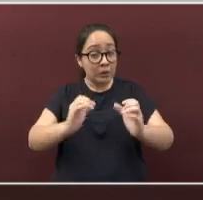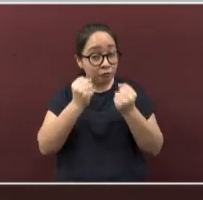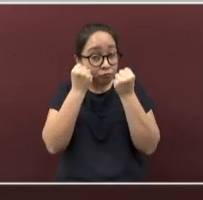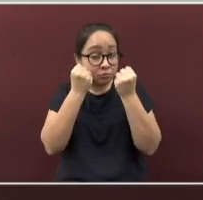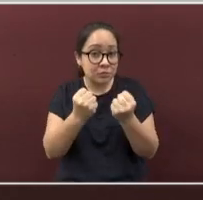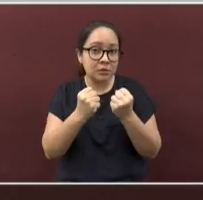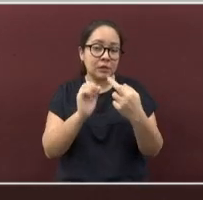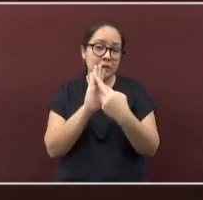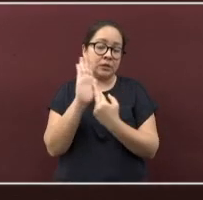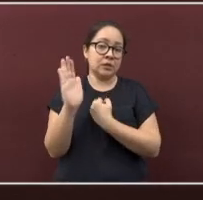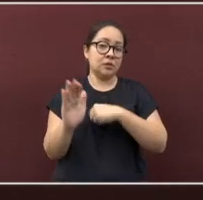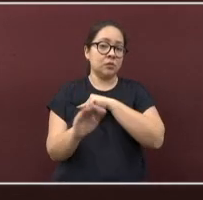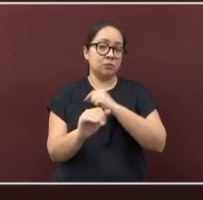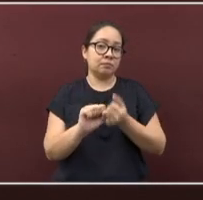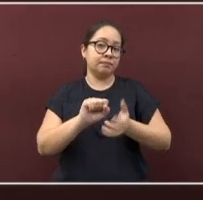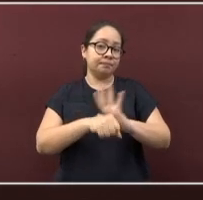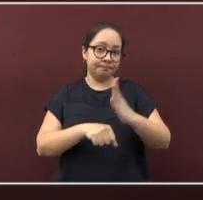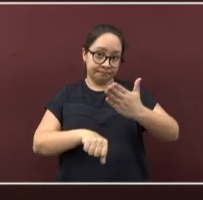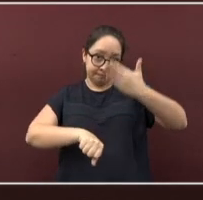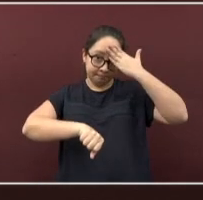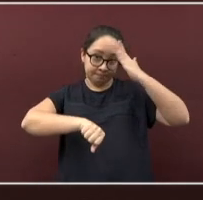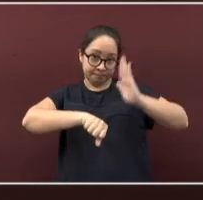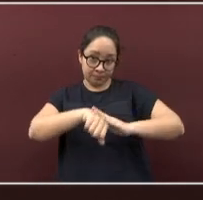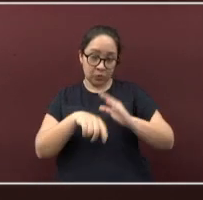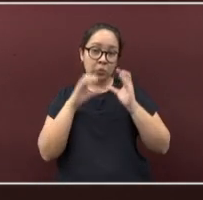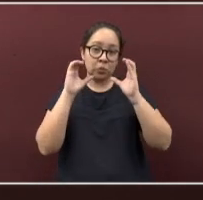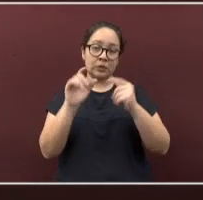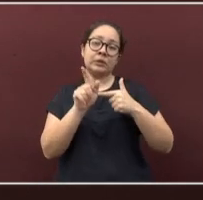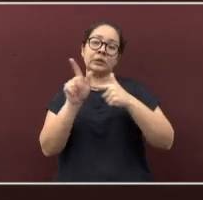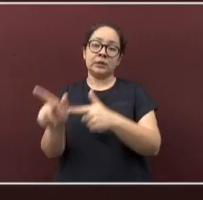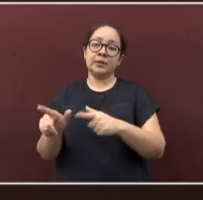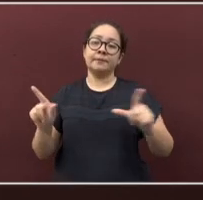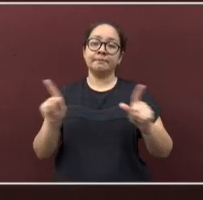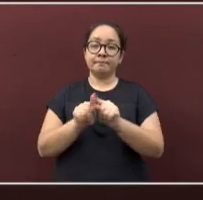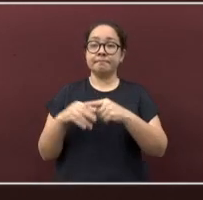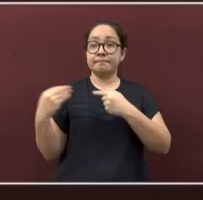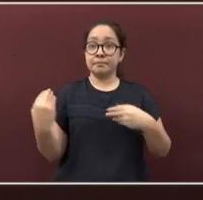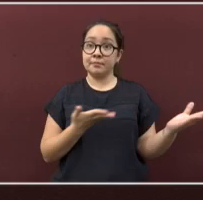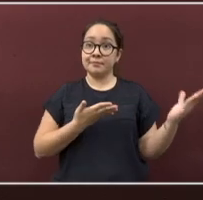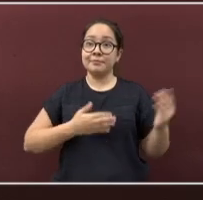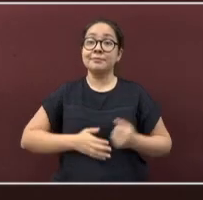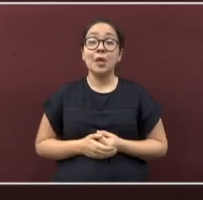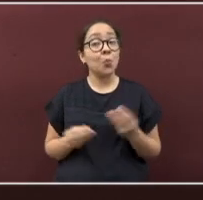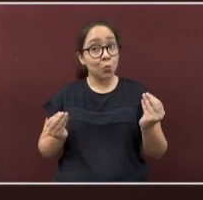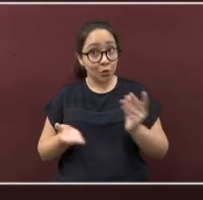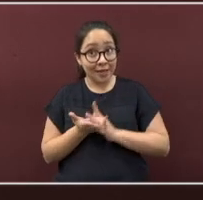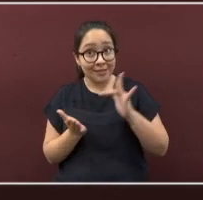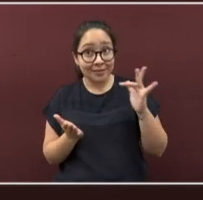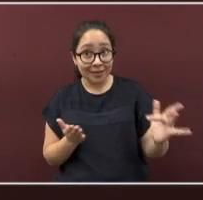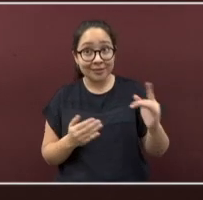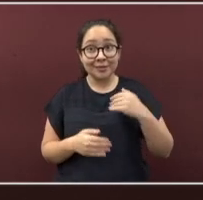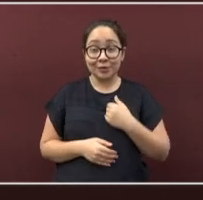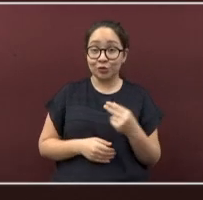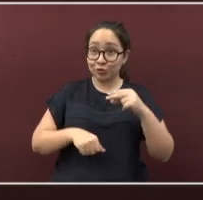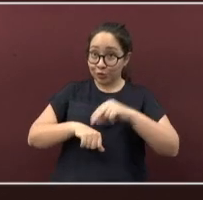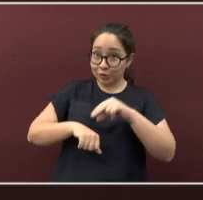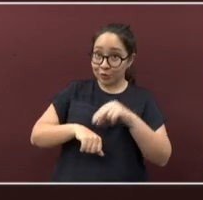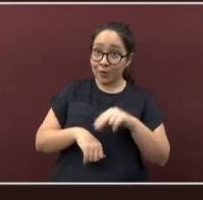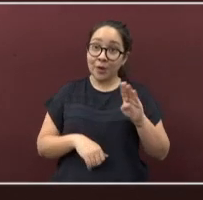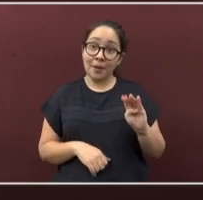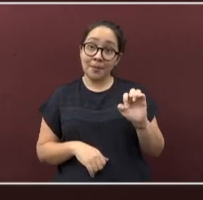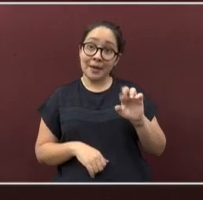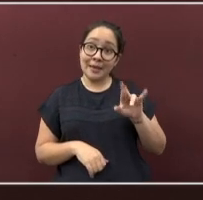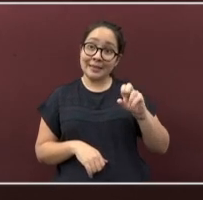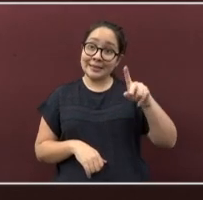prevención regreso a la voz al doctor roberto ramos a los muchísimas gracias doctor beinstein